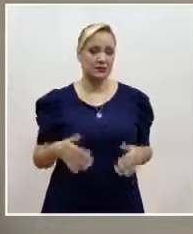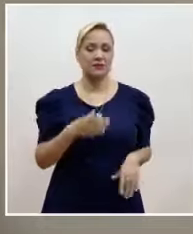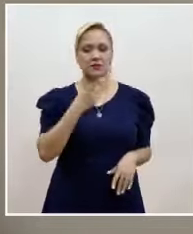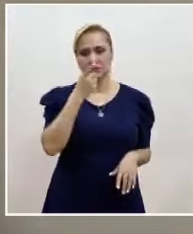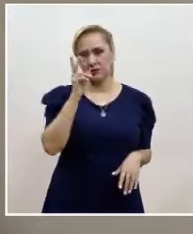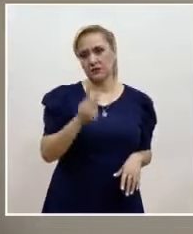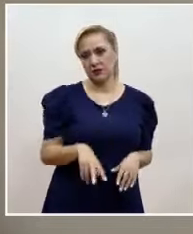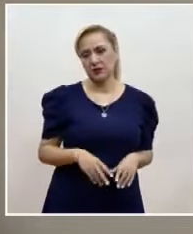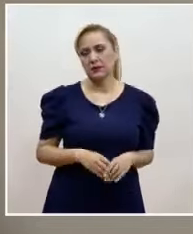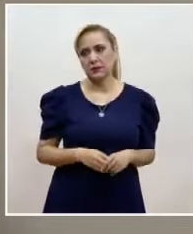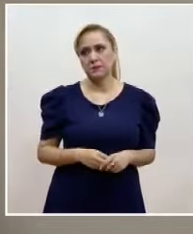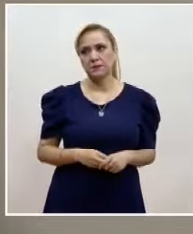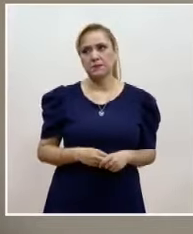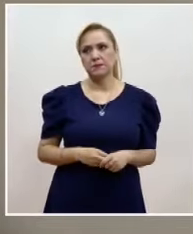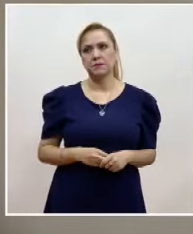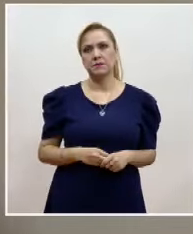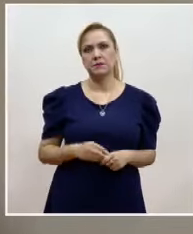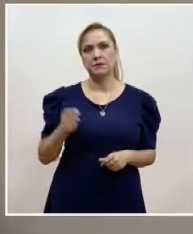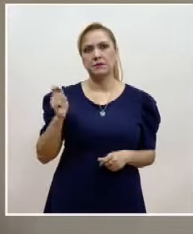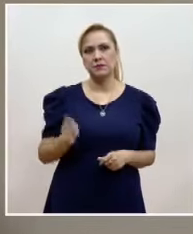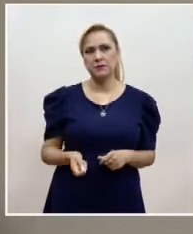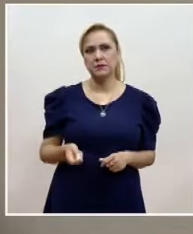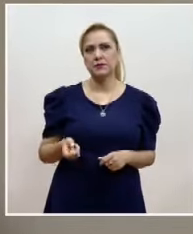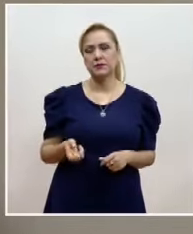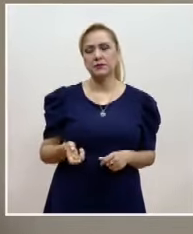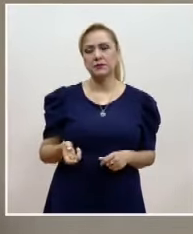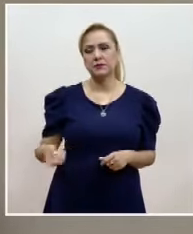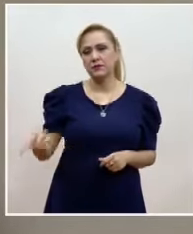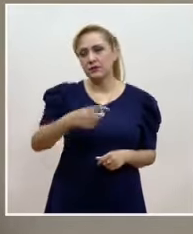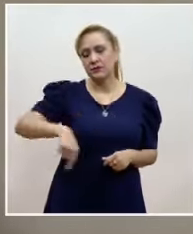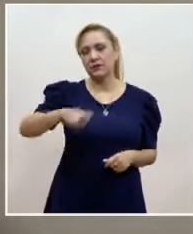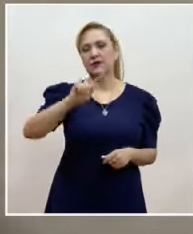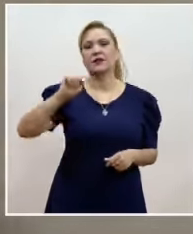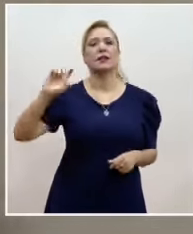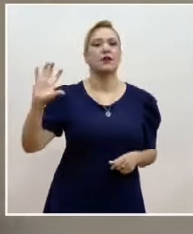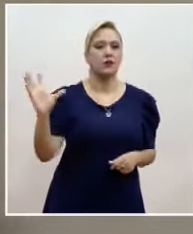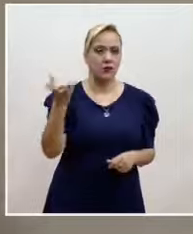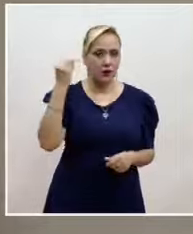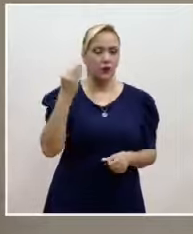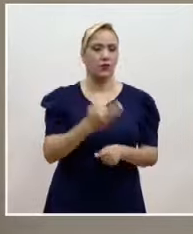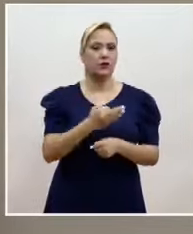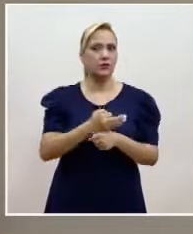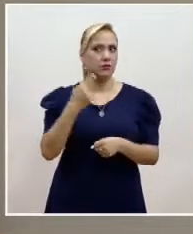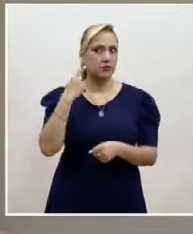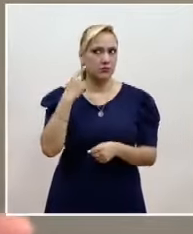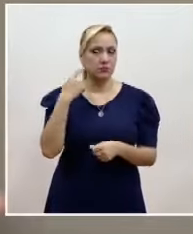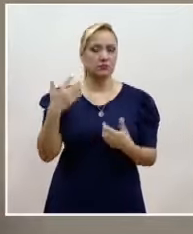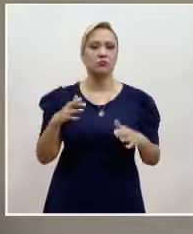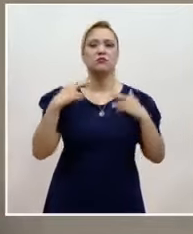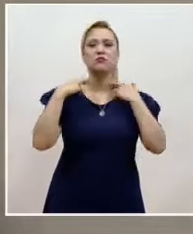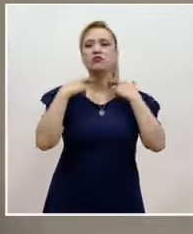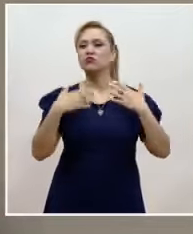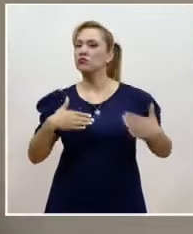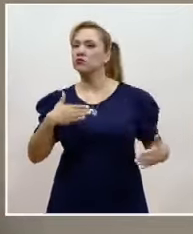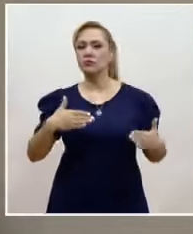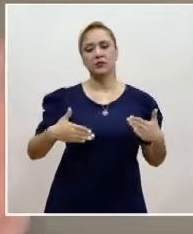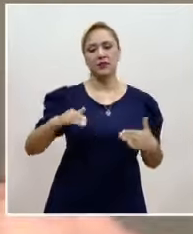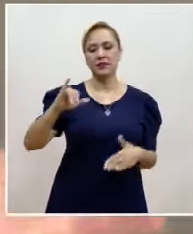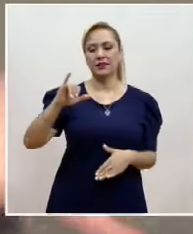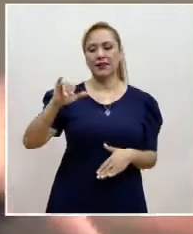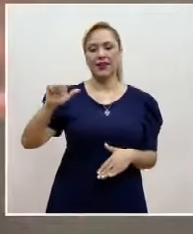es lo que hacen sobre todo algunas de las tecnologías que ahorita están en boga, como la inteligencia artificial, y